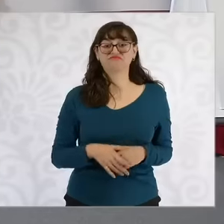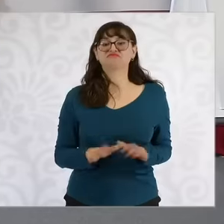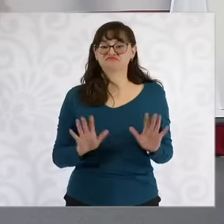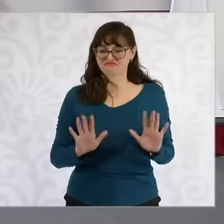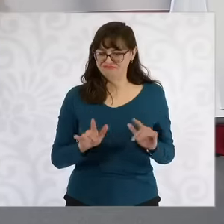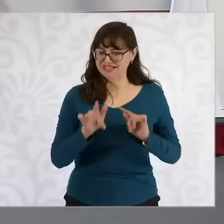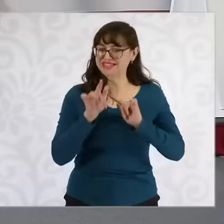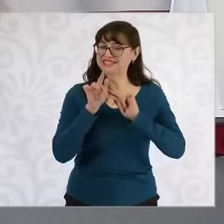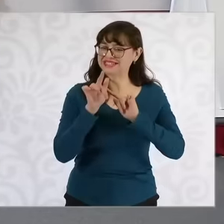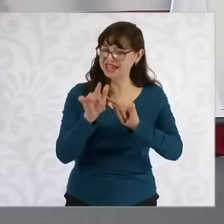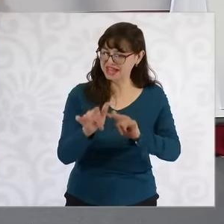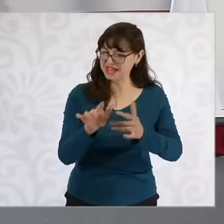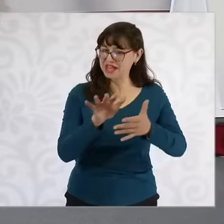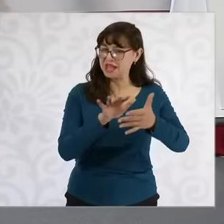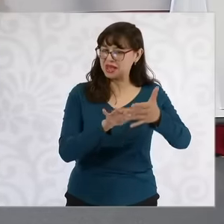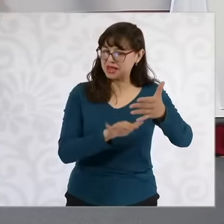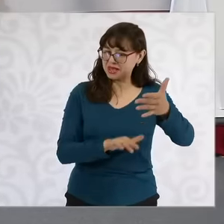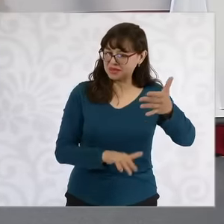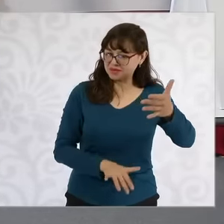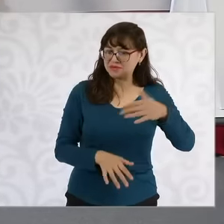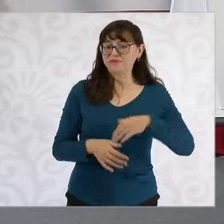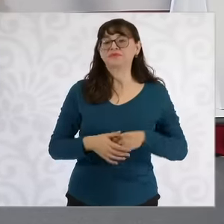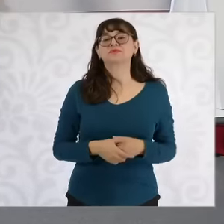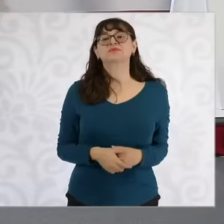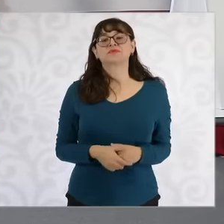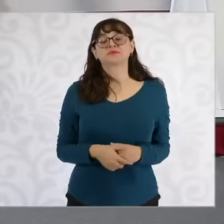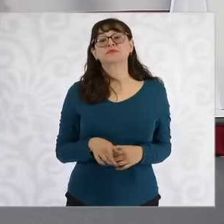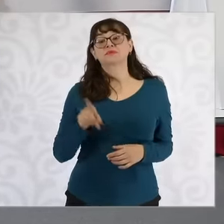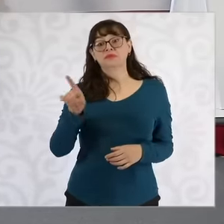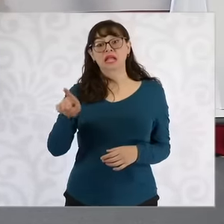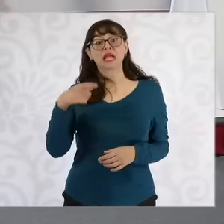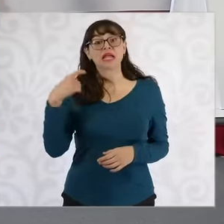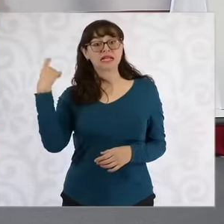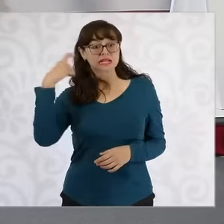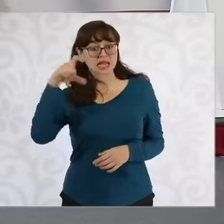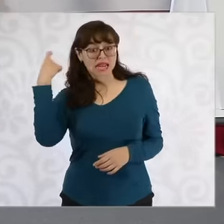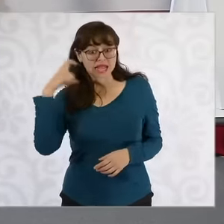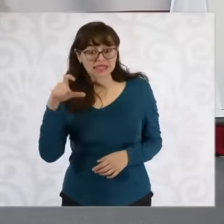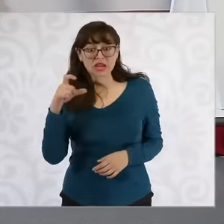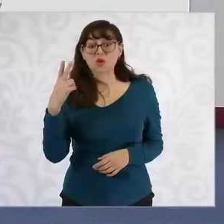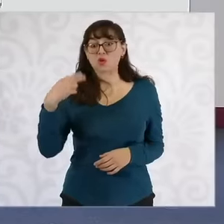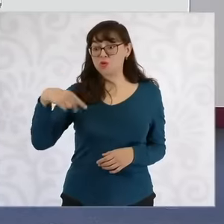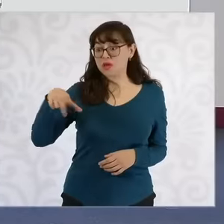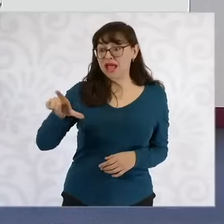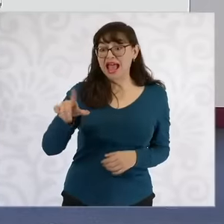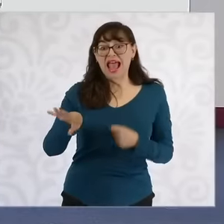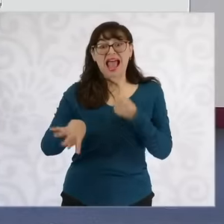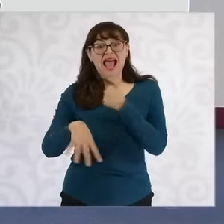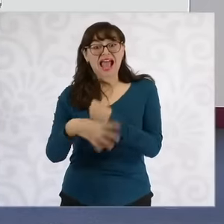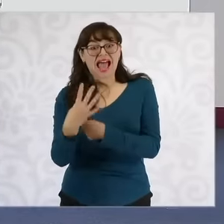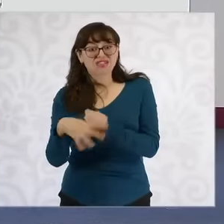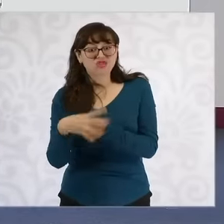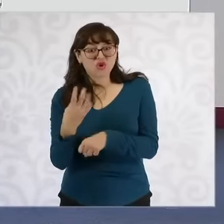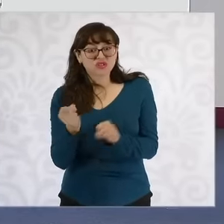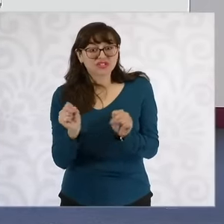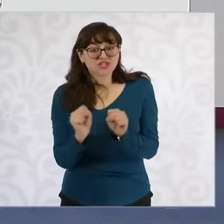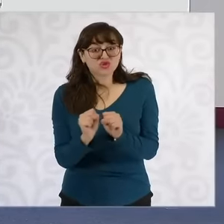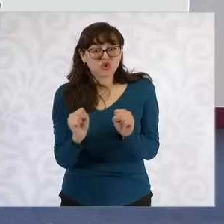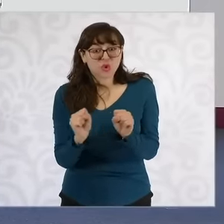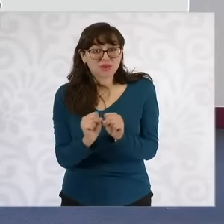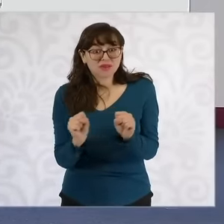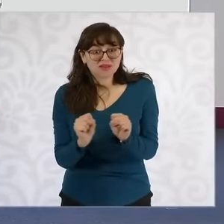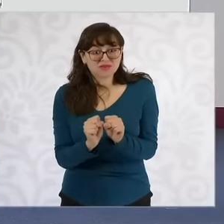Vamos, otros dos magistrados de Querétaro y de Nuevo León tienen 14 sobrinos en la nómina de los circuitos